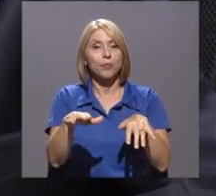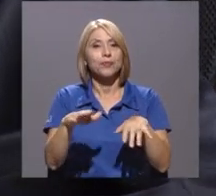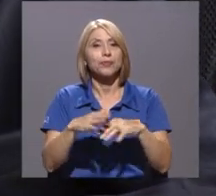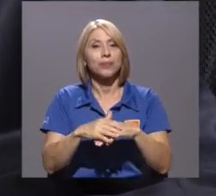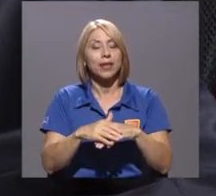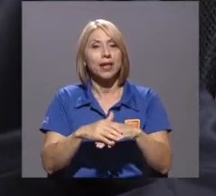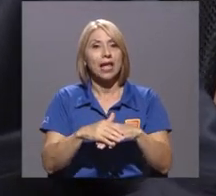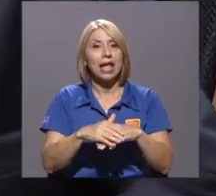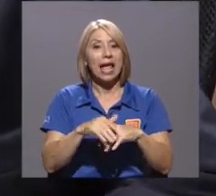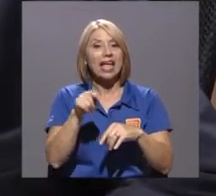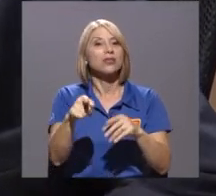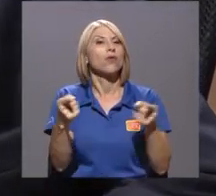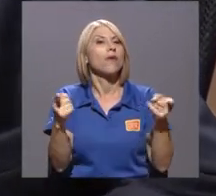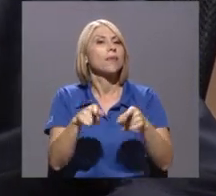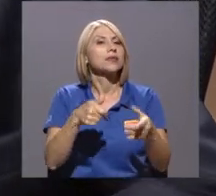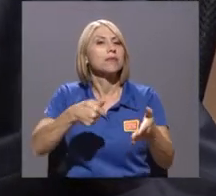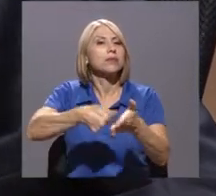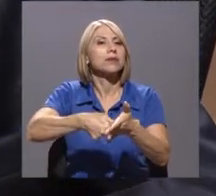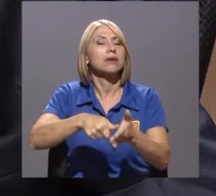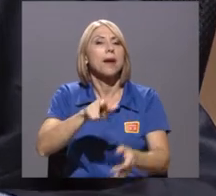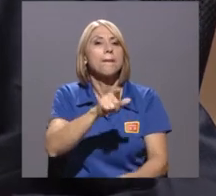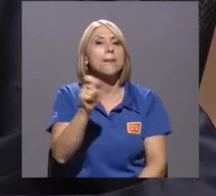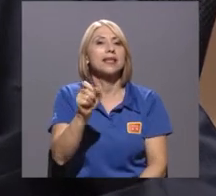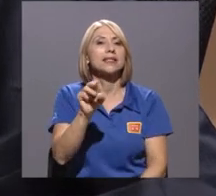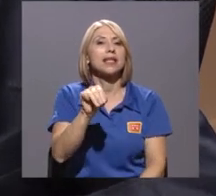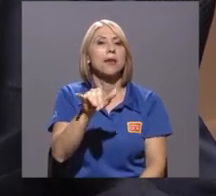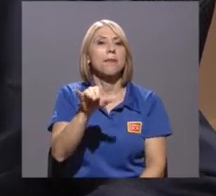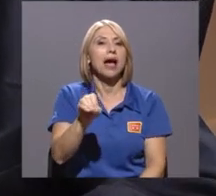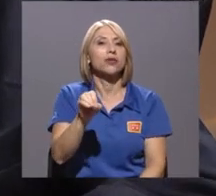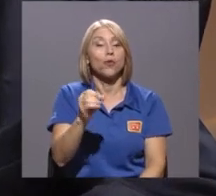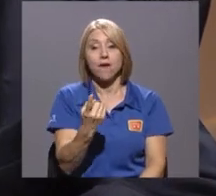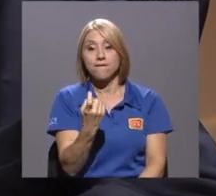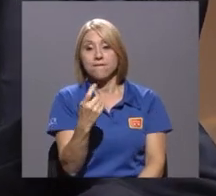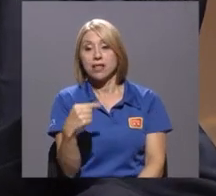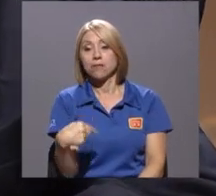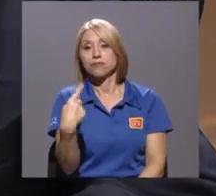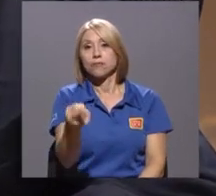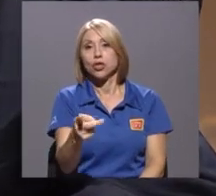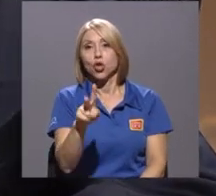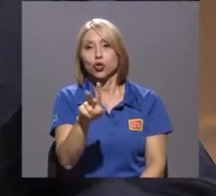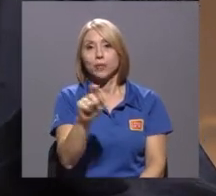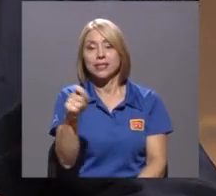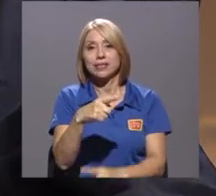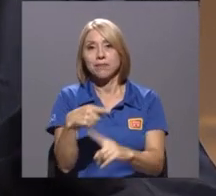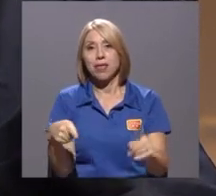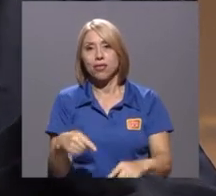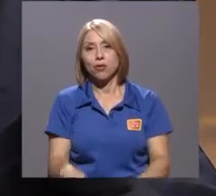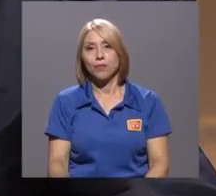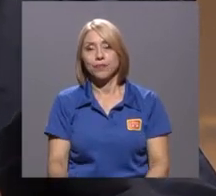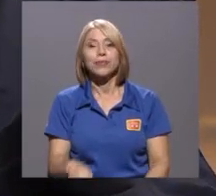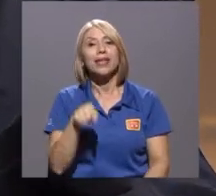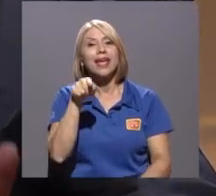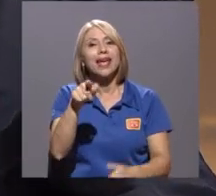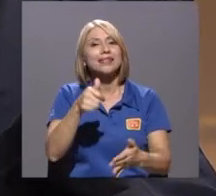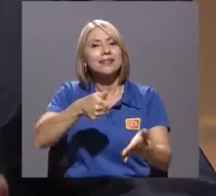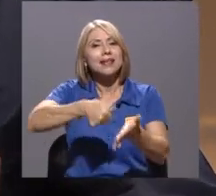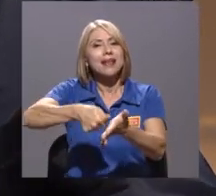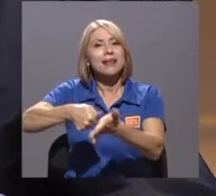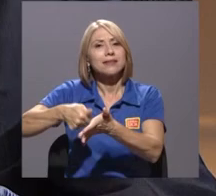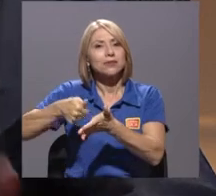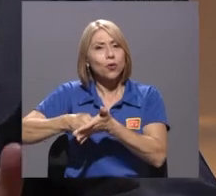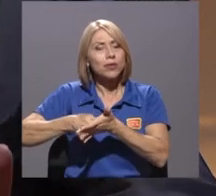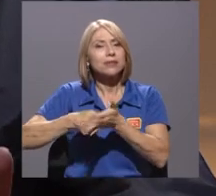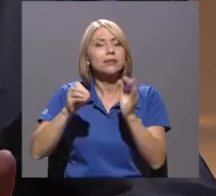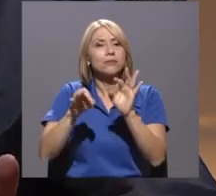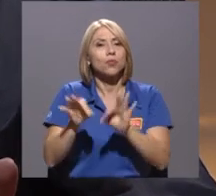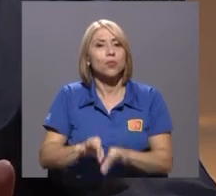en el mes de mayo dos meses esas elecciones van a ser muy muy